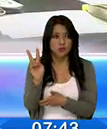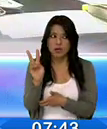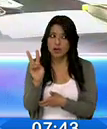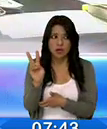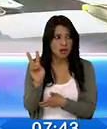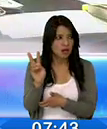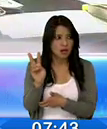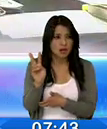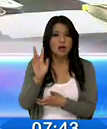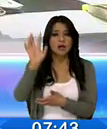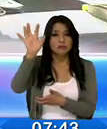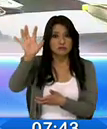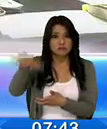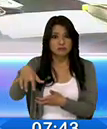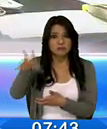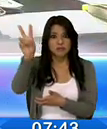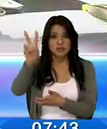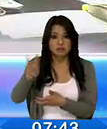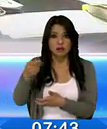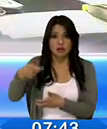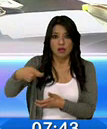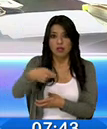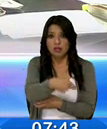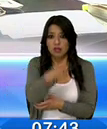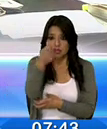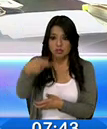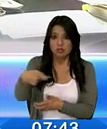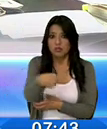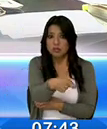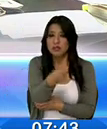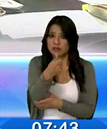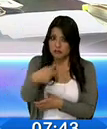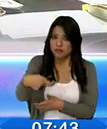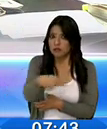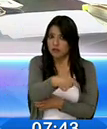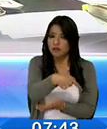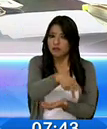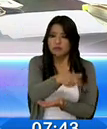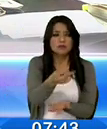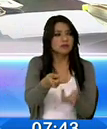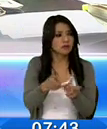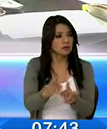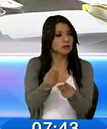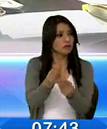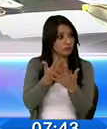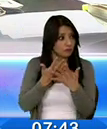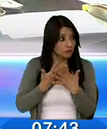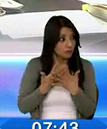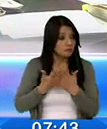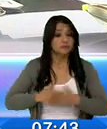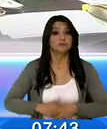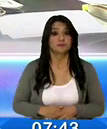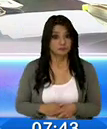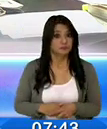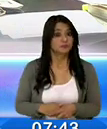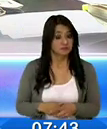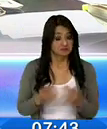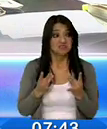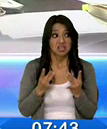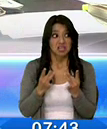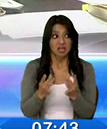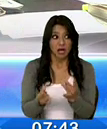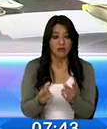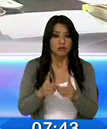al que el Estado venezolano le está bajando recursos, e incluso tenemos información muy concreta